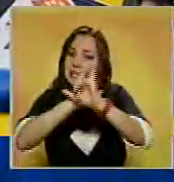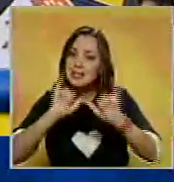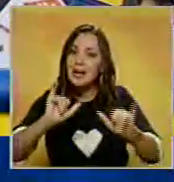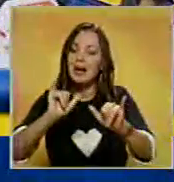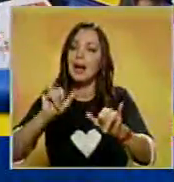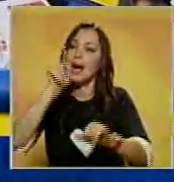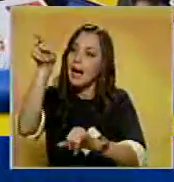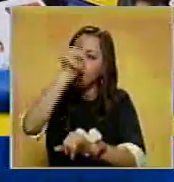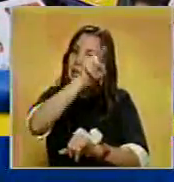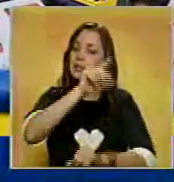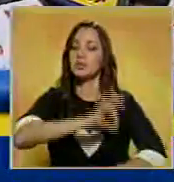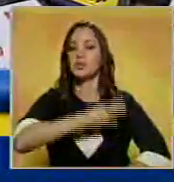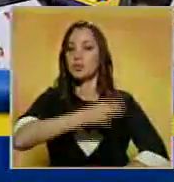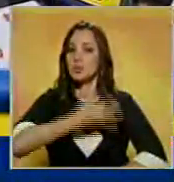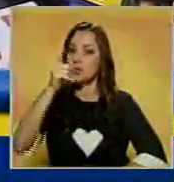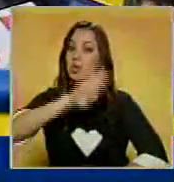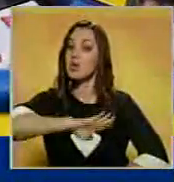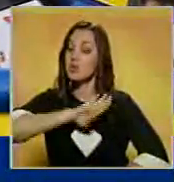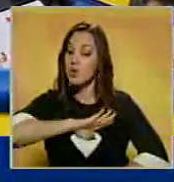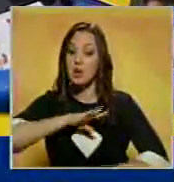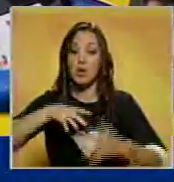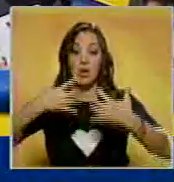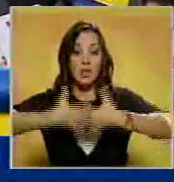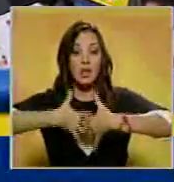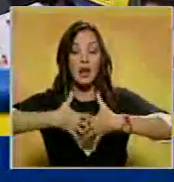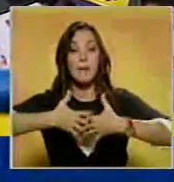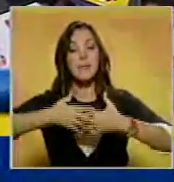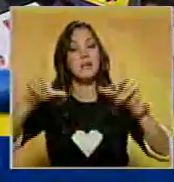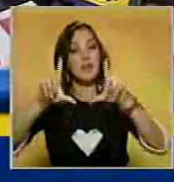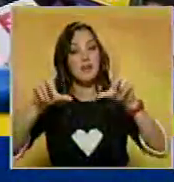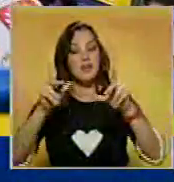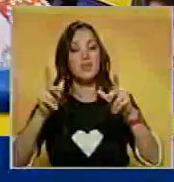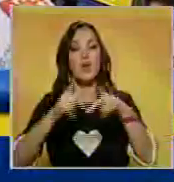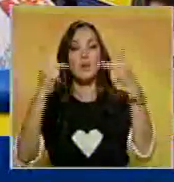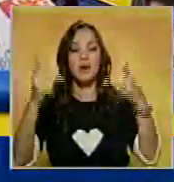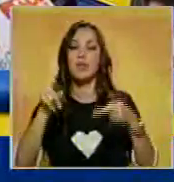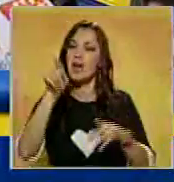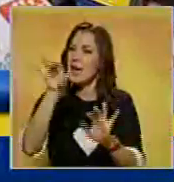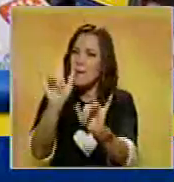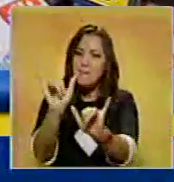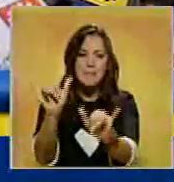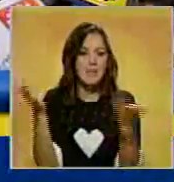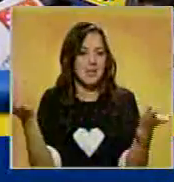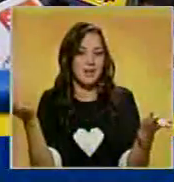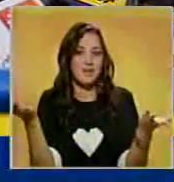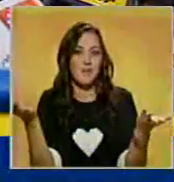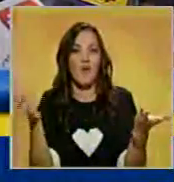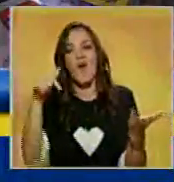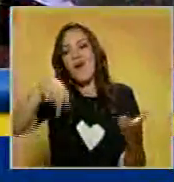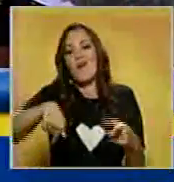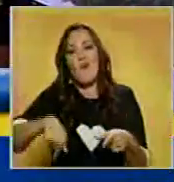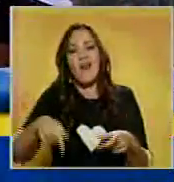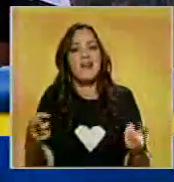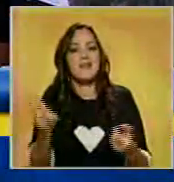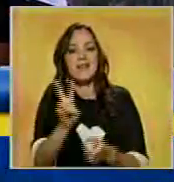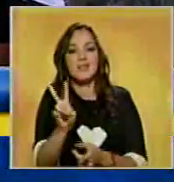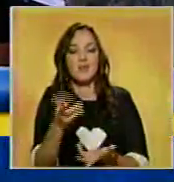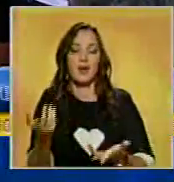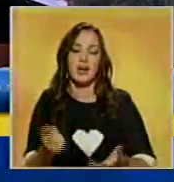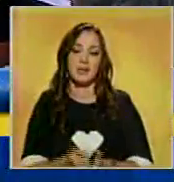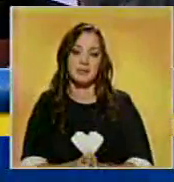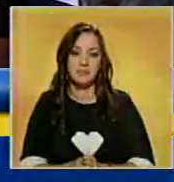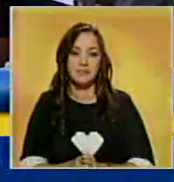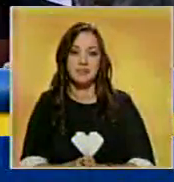esos señores también de los medios de comunicación, que son los mismos. Pues son los mismos dueños de lo que tenían los medios de comunicación aquí. Darío